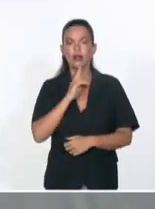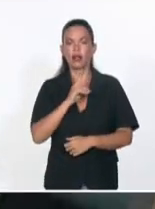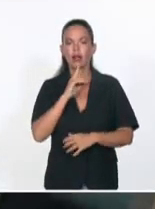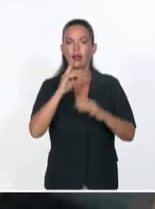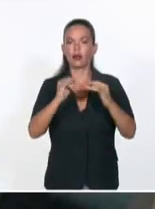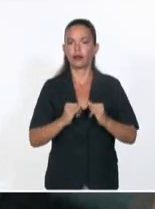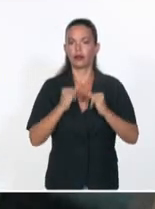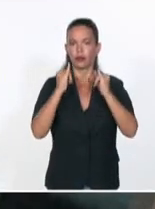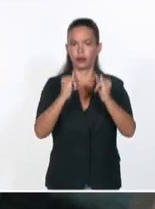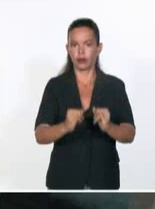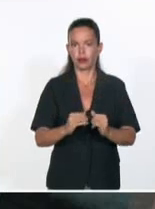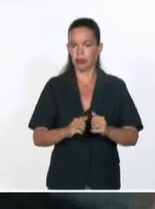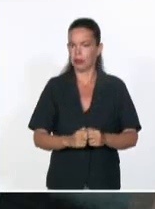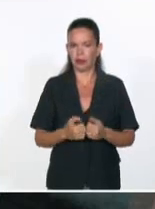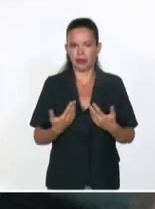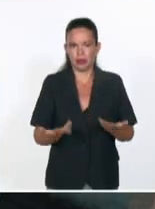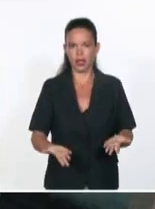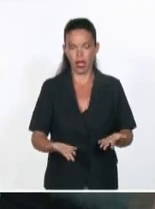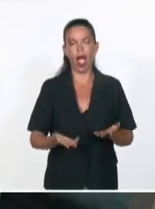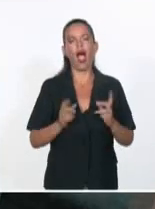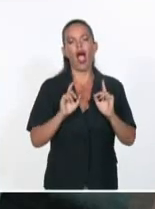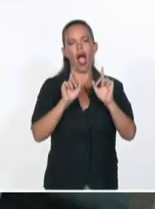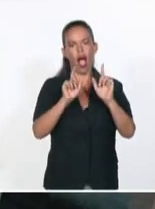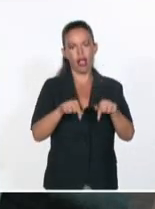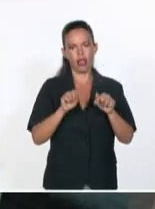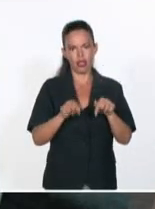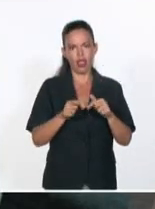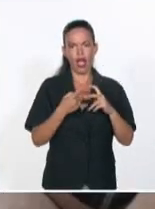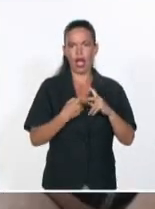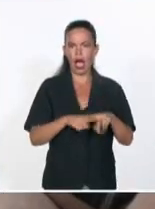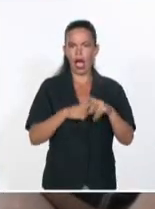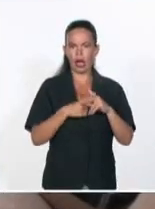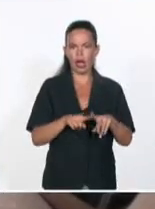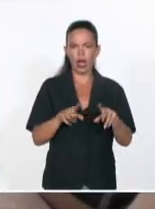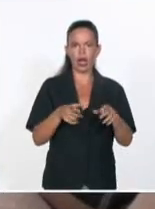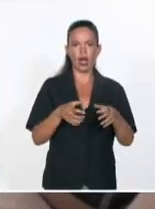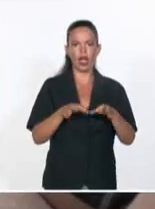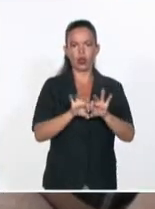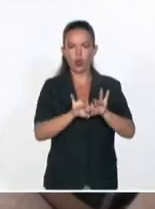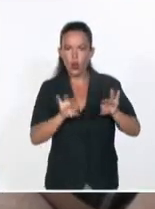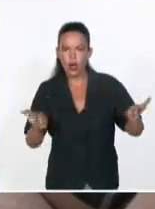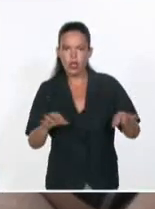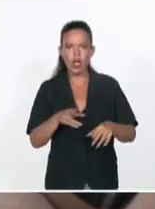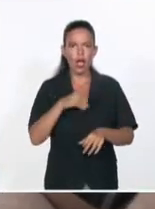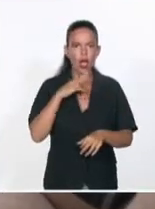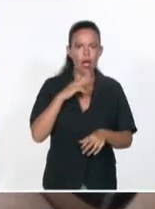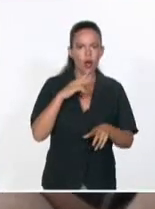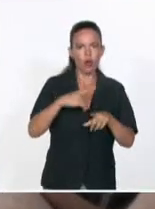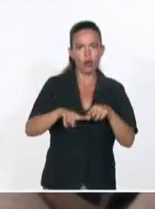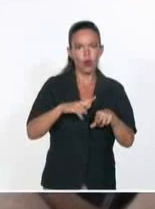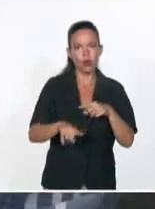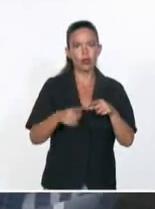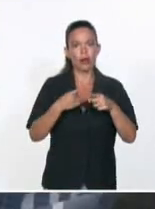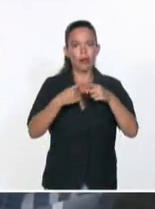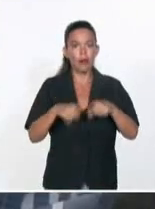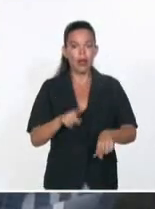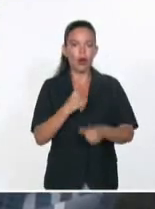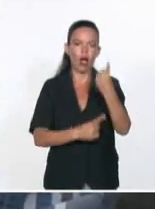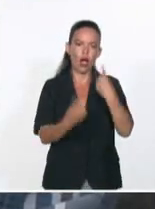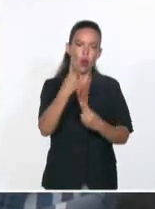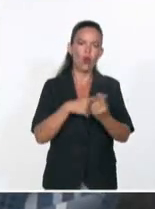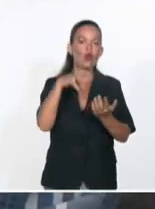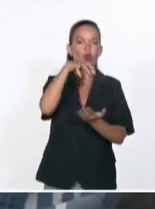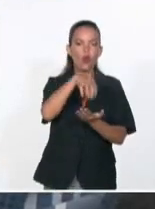Rodríguez, informó que aunque existe una recuperación en cuanto a los niveles de agua embalsada, hay regiones del país afectadas por la